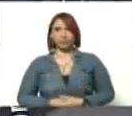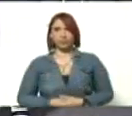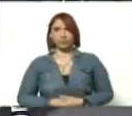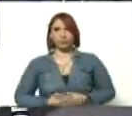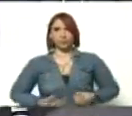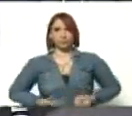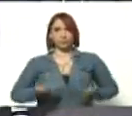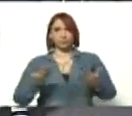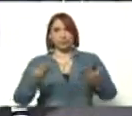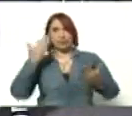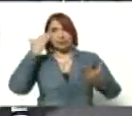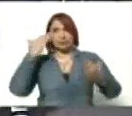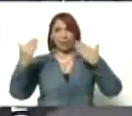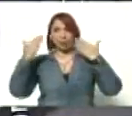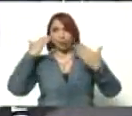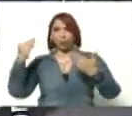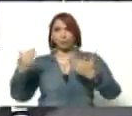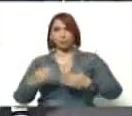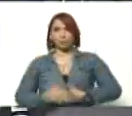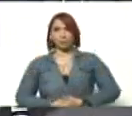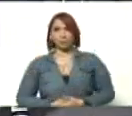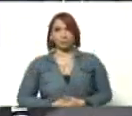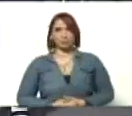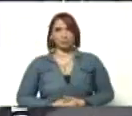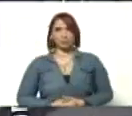el saludo.